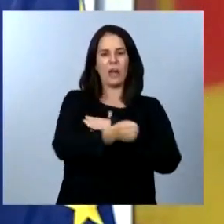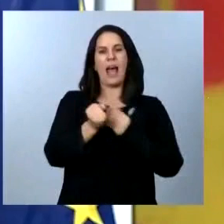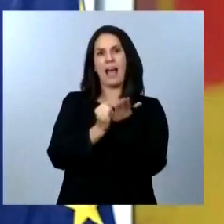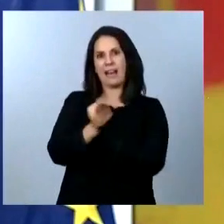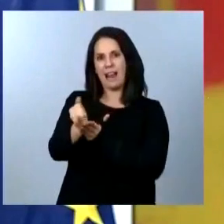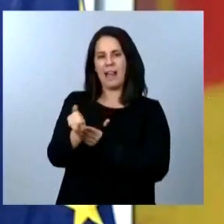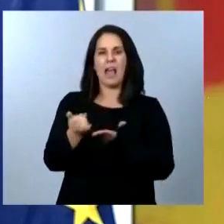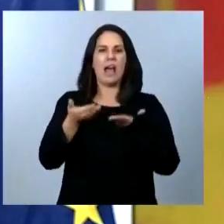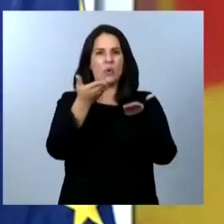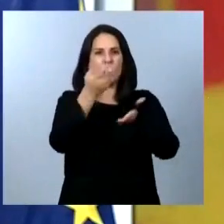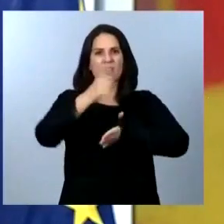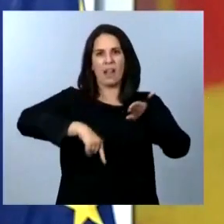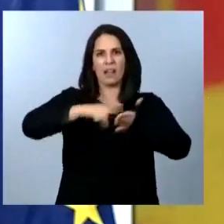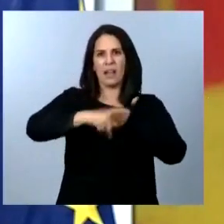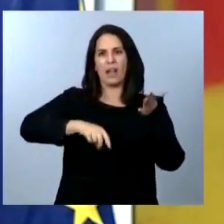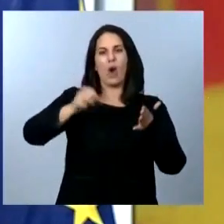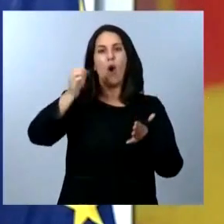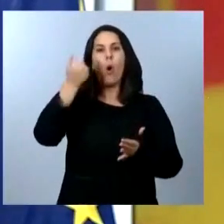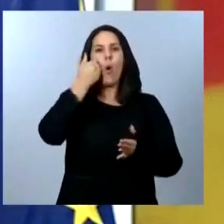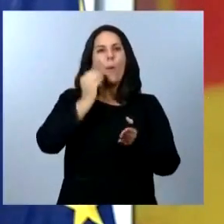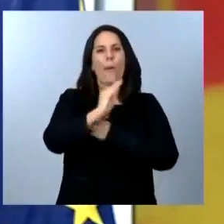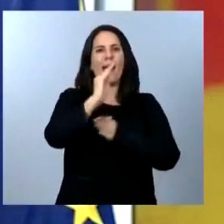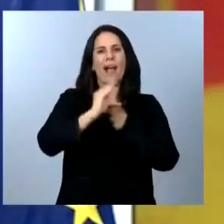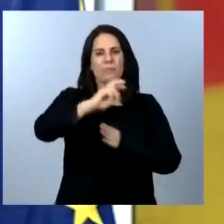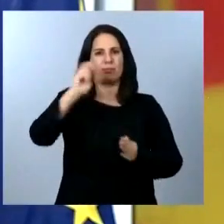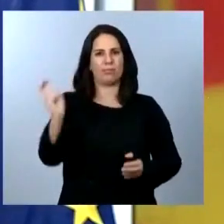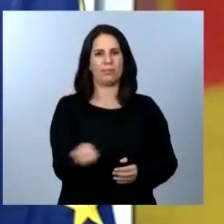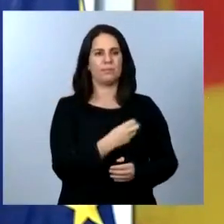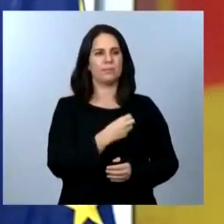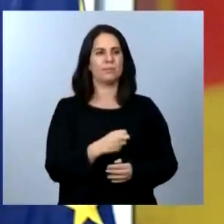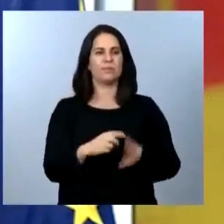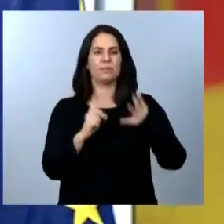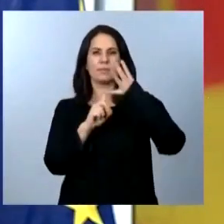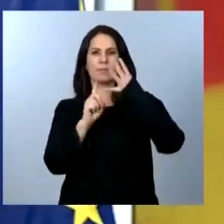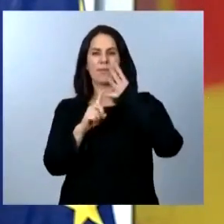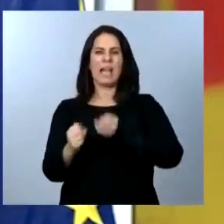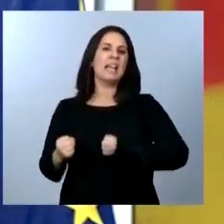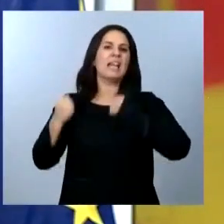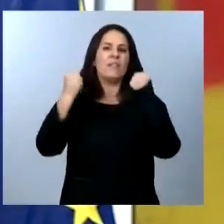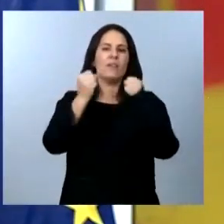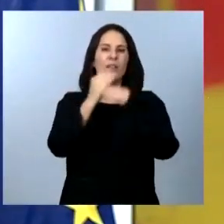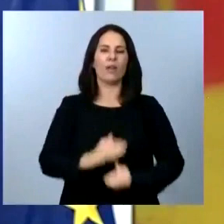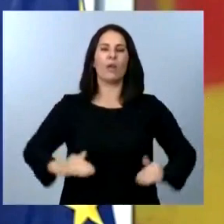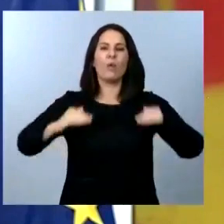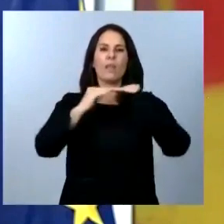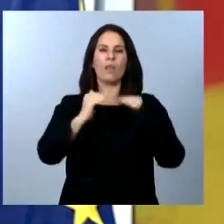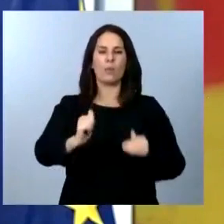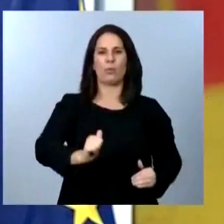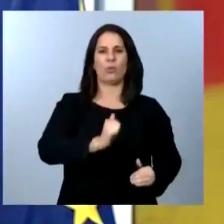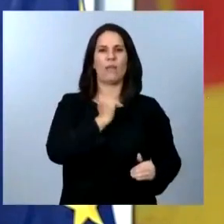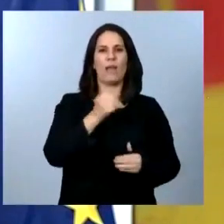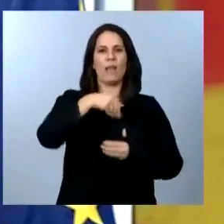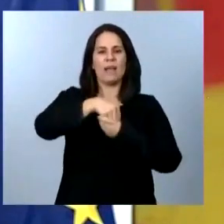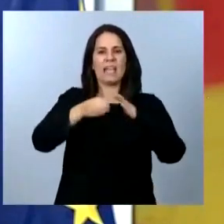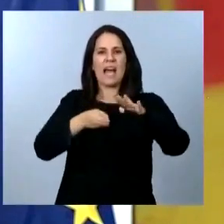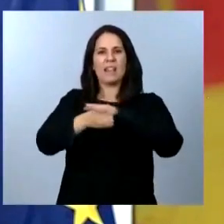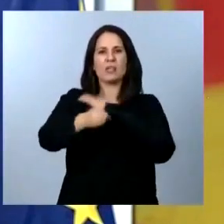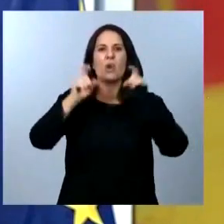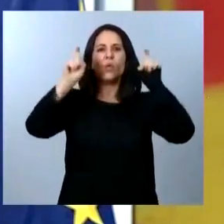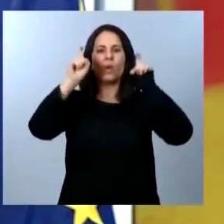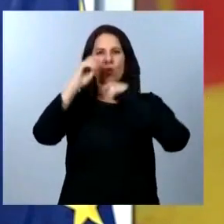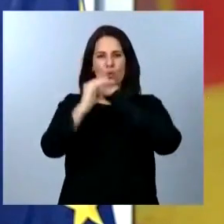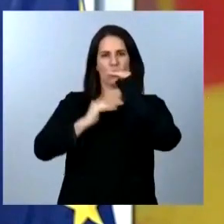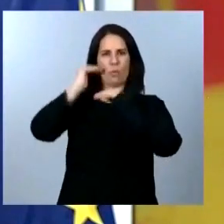o multitud de becas. En cuarto lugar, el refuerzo de la igualdad de oportunidades en el acceso a la educación superior. Más